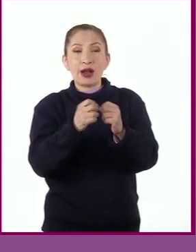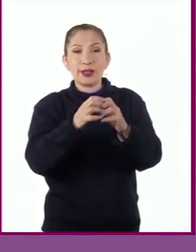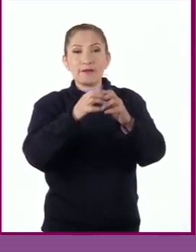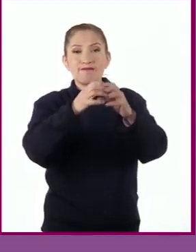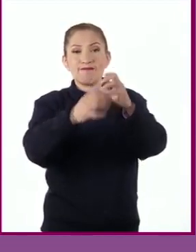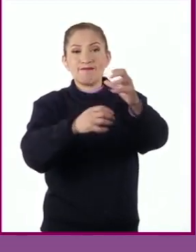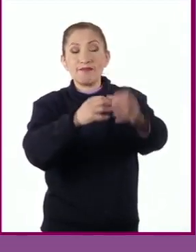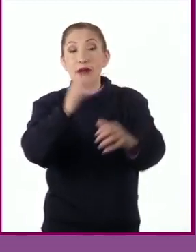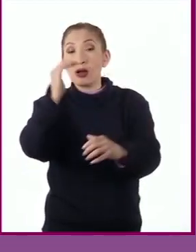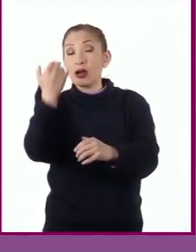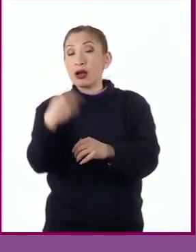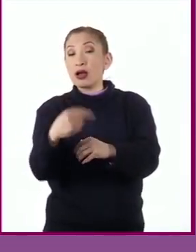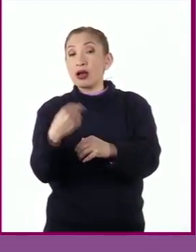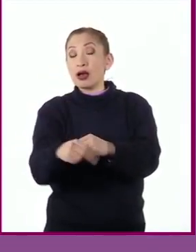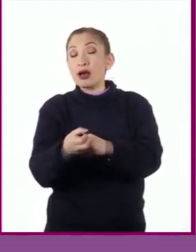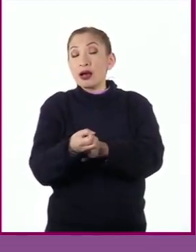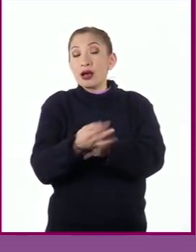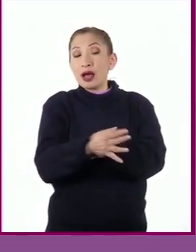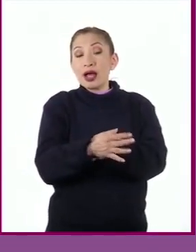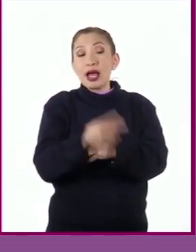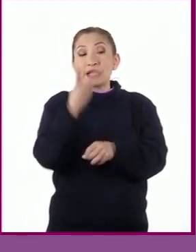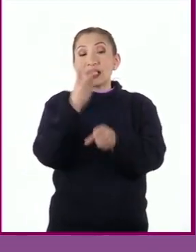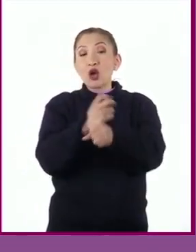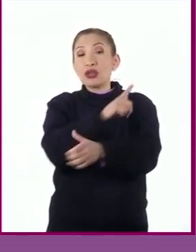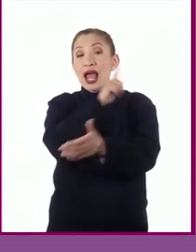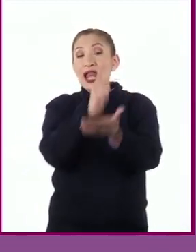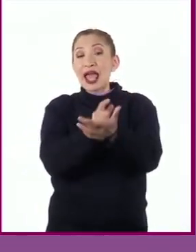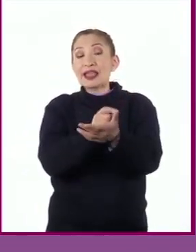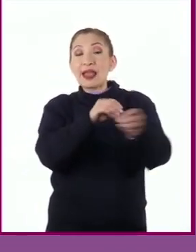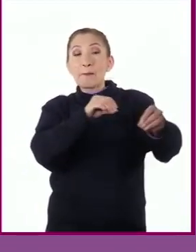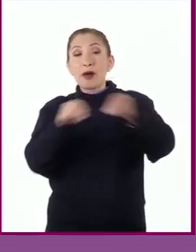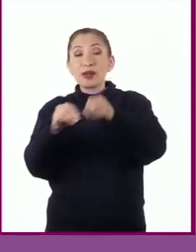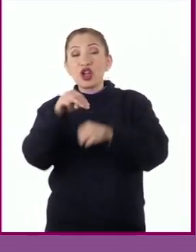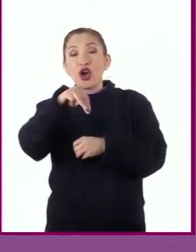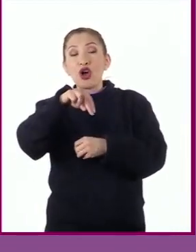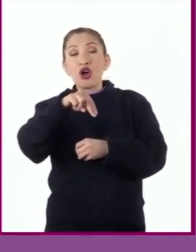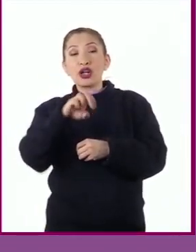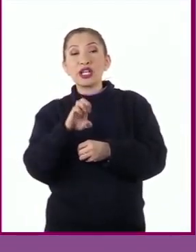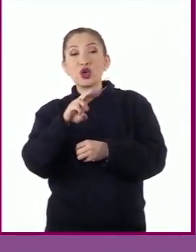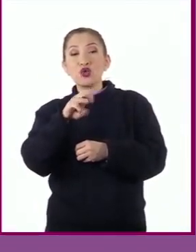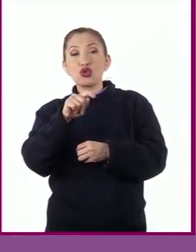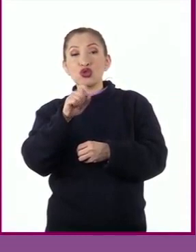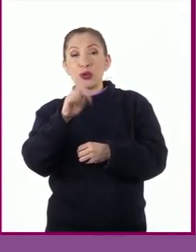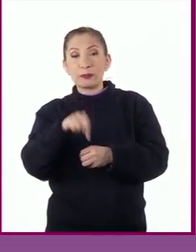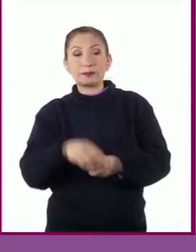Esto es lo que conocemos como segunda ley de movimiento de Newton.